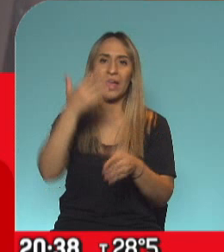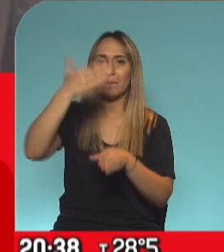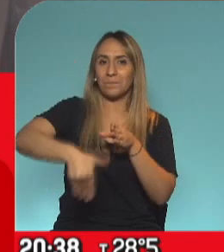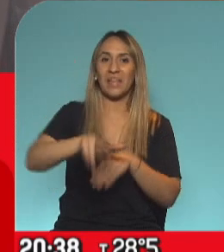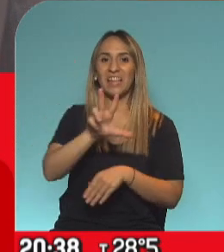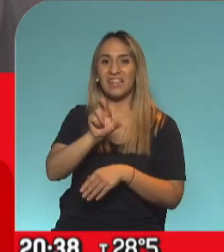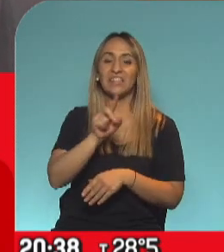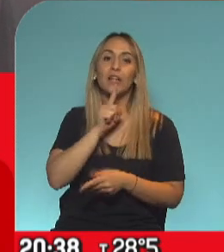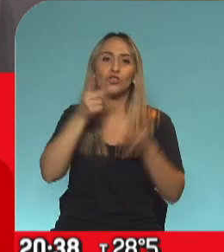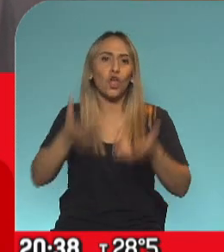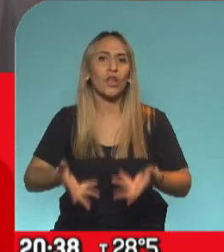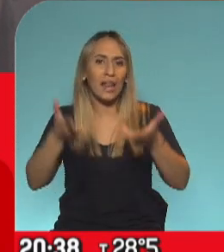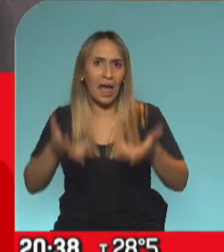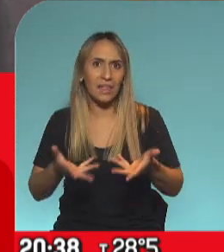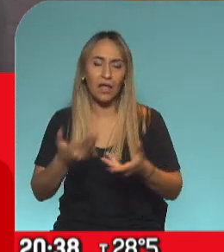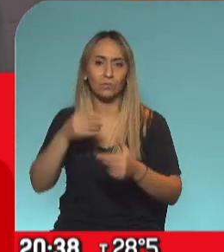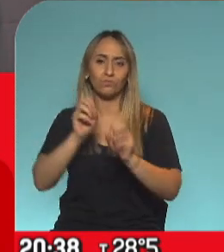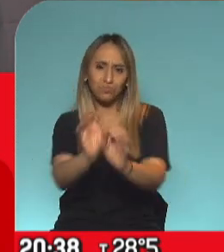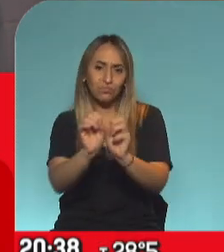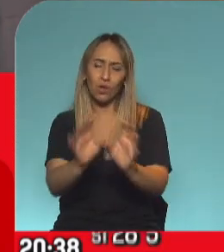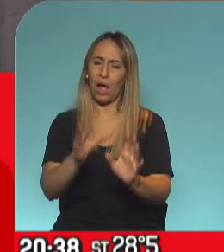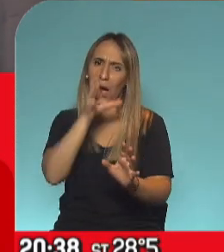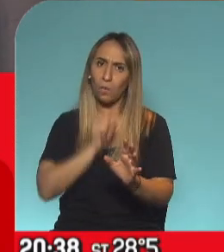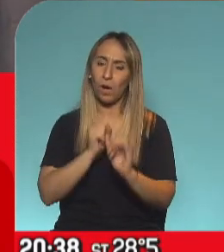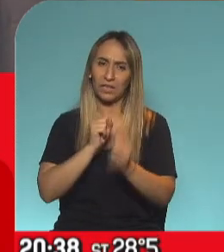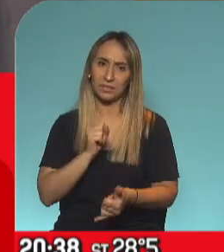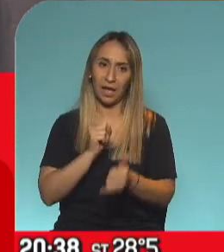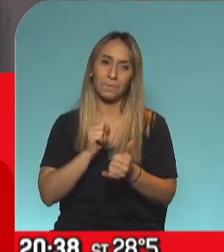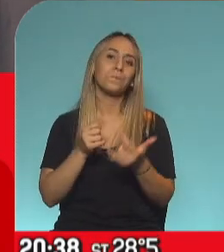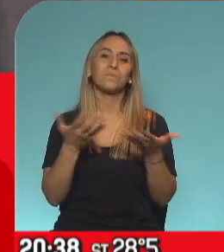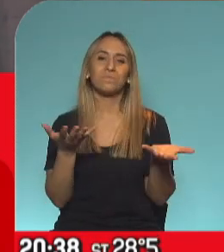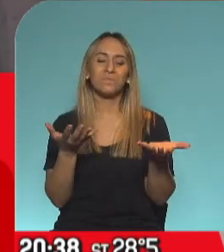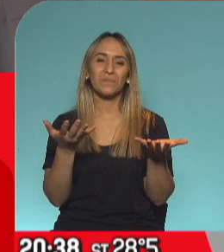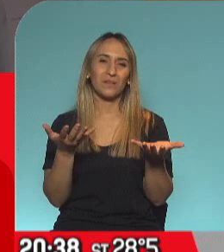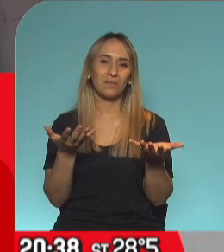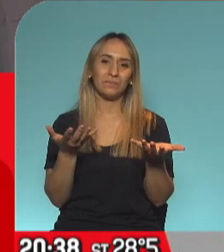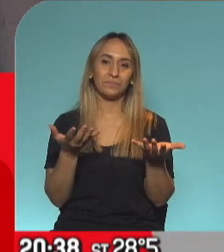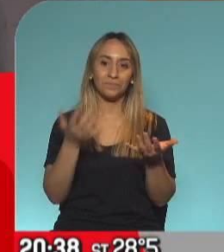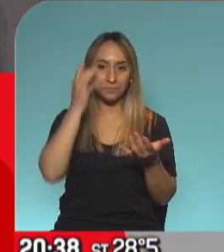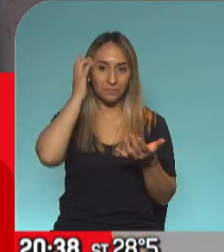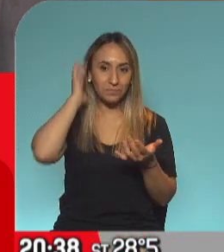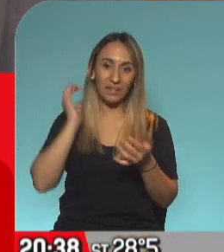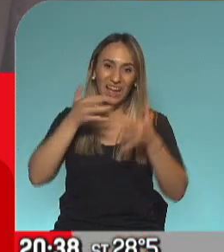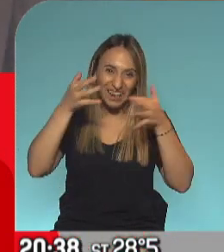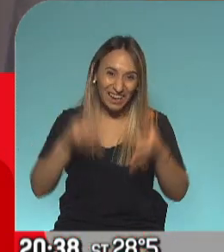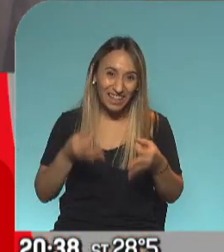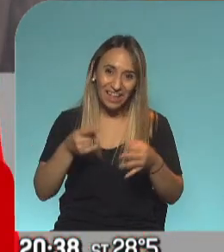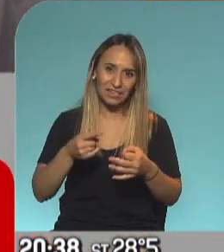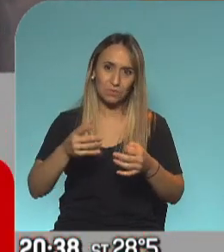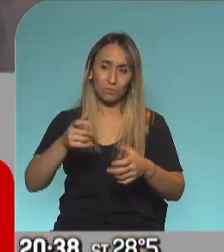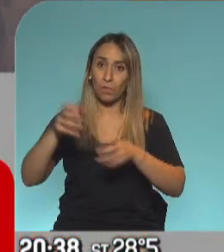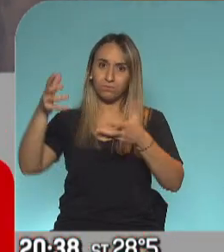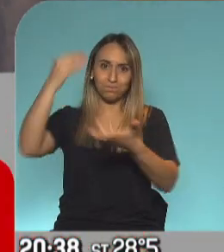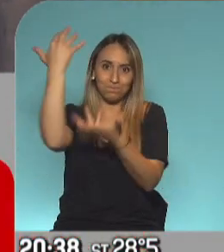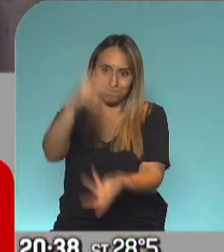toneladas tranquilamente y básicamente se trata de es más volumen que peso. Claro,